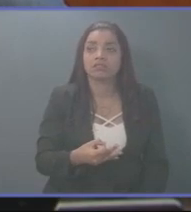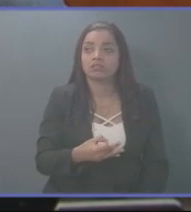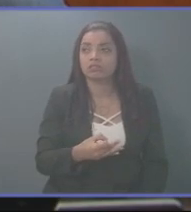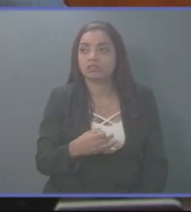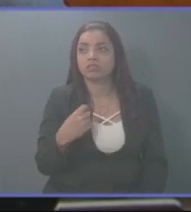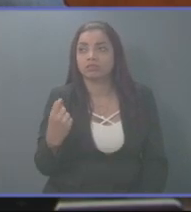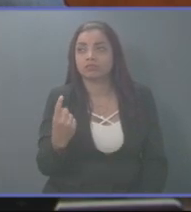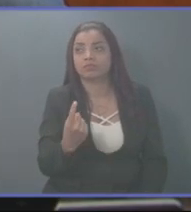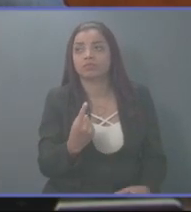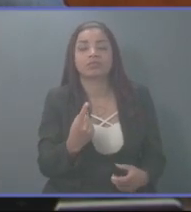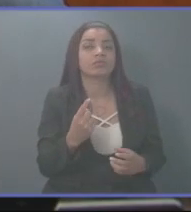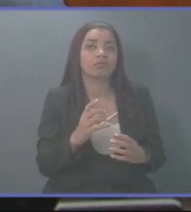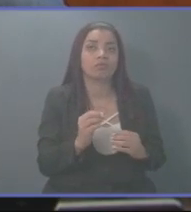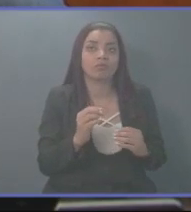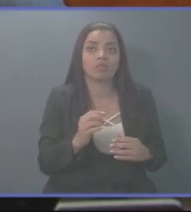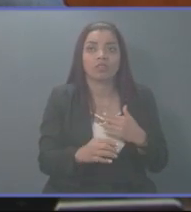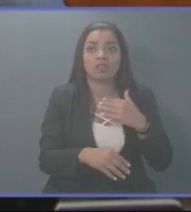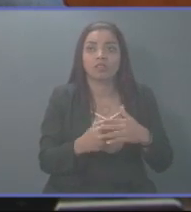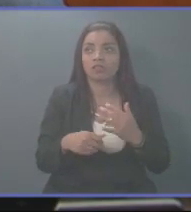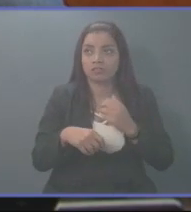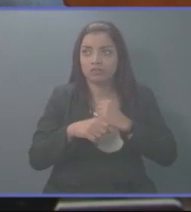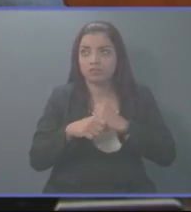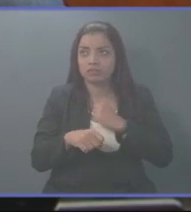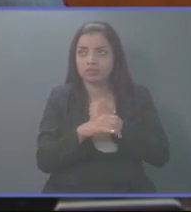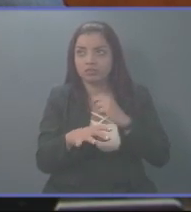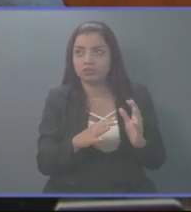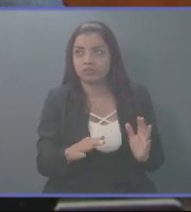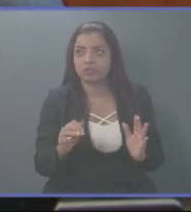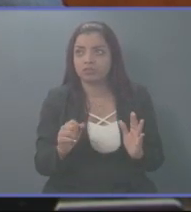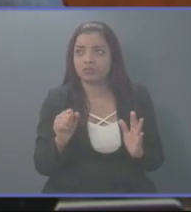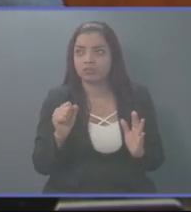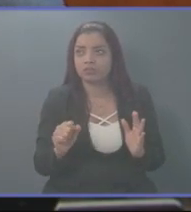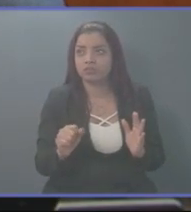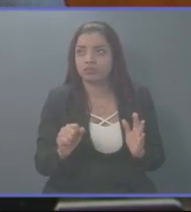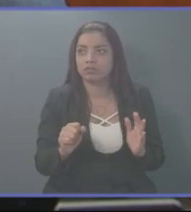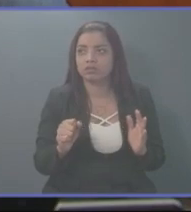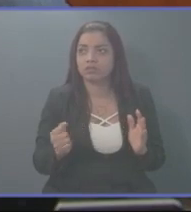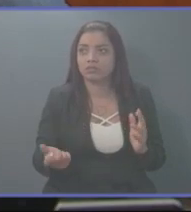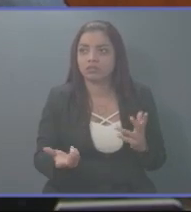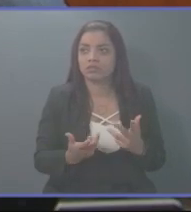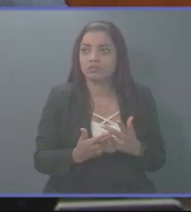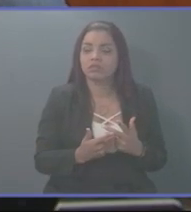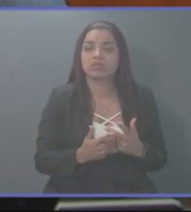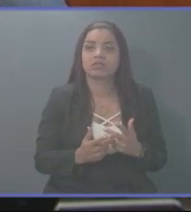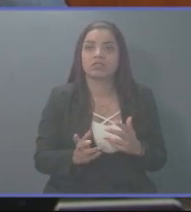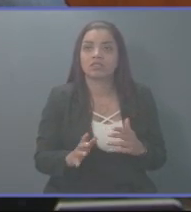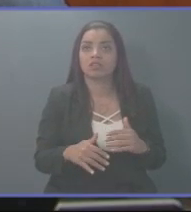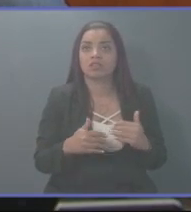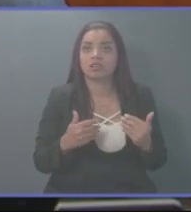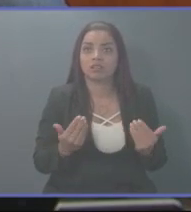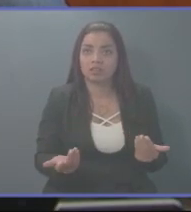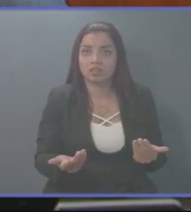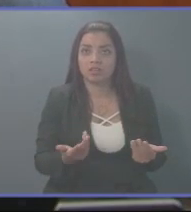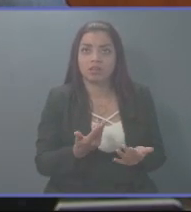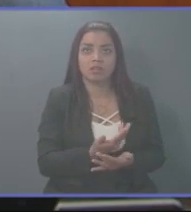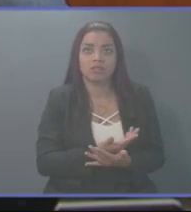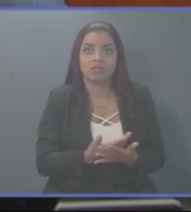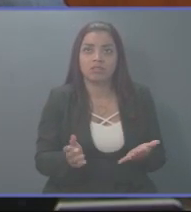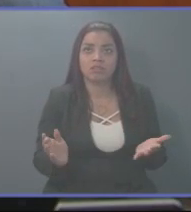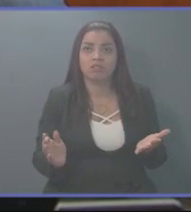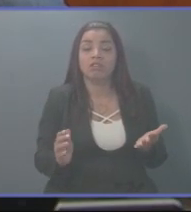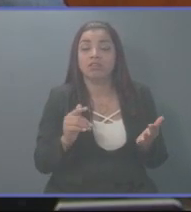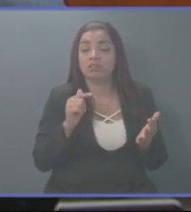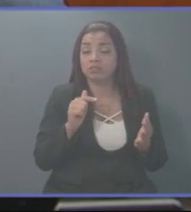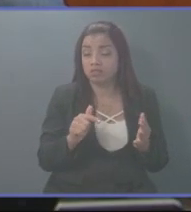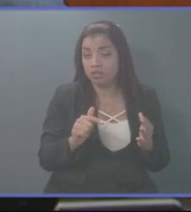servidor público o autoridad deberá promover el retorno, la reubicación o integración sin que cualquiera de esos